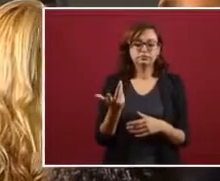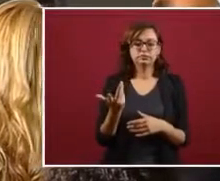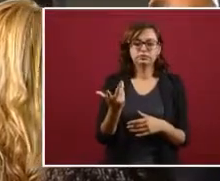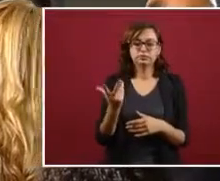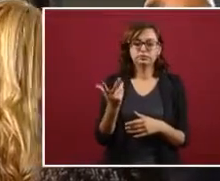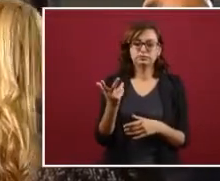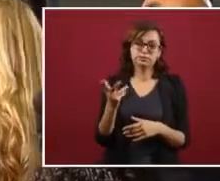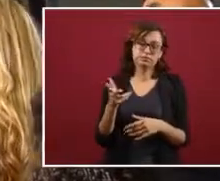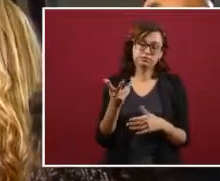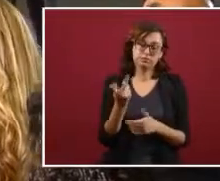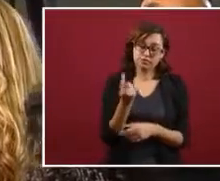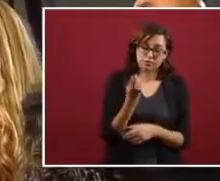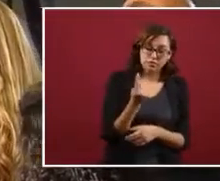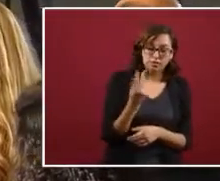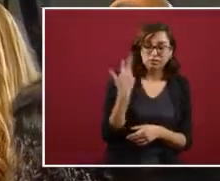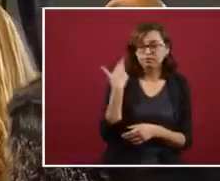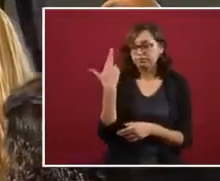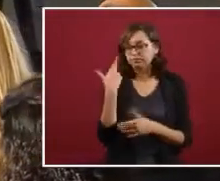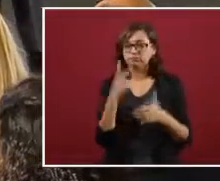tienen un papel importante.